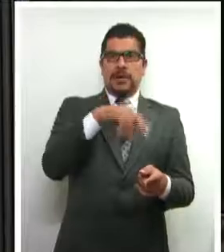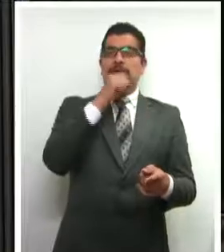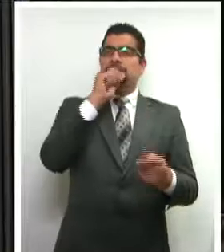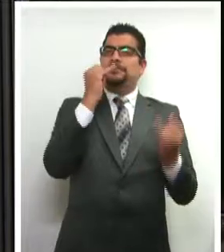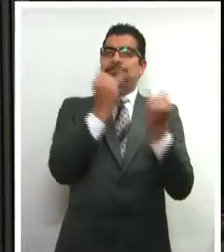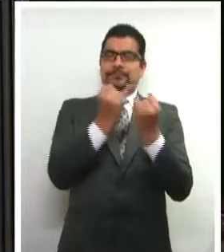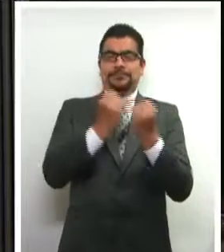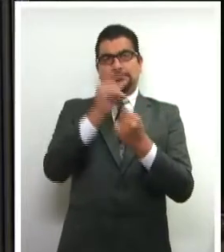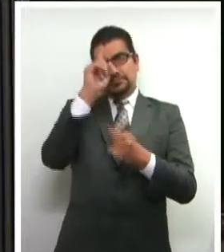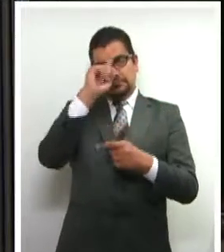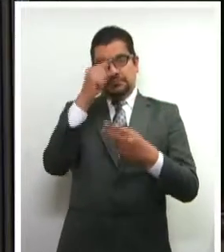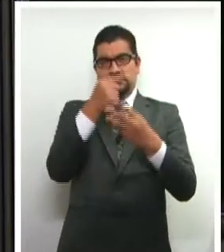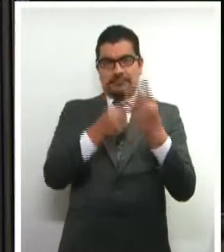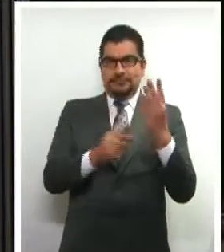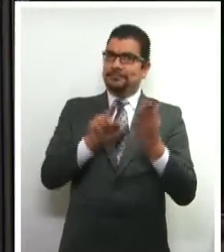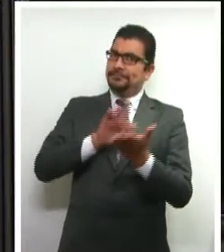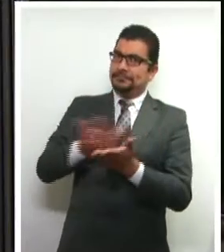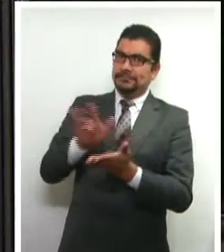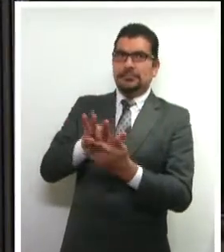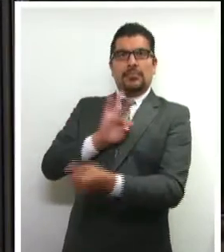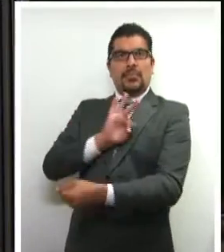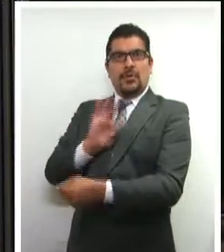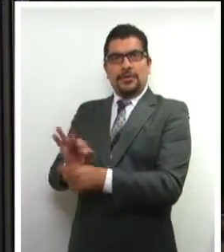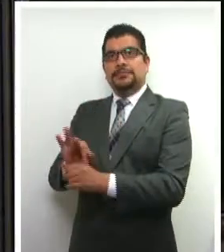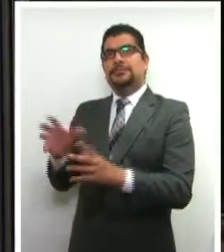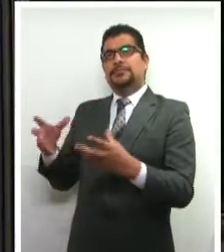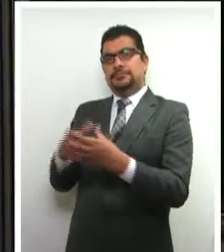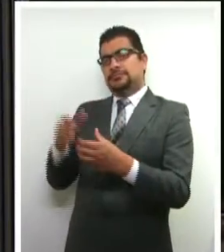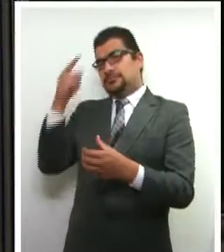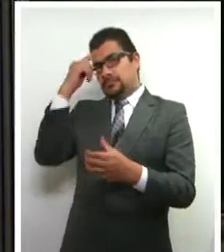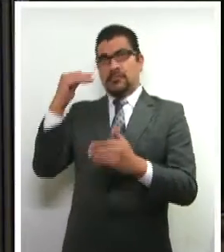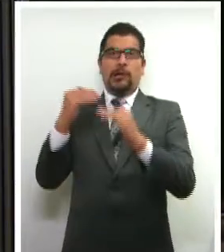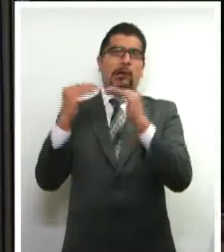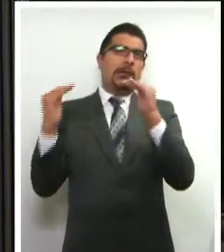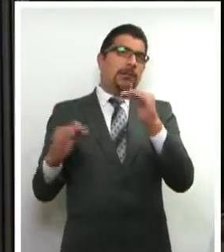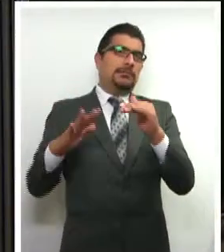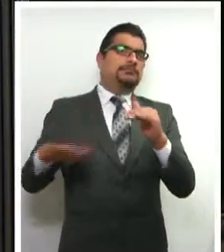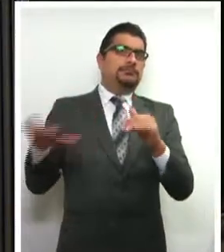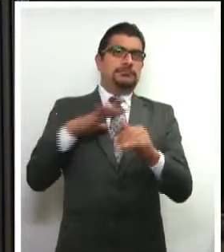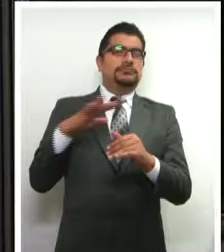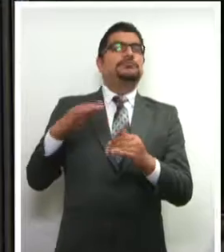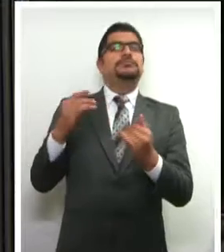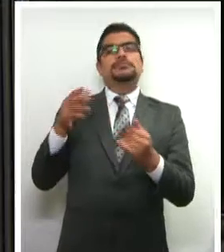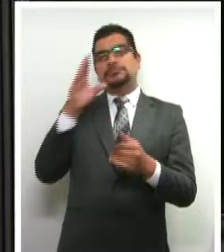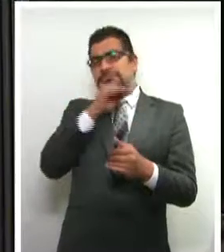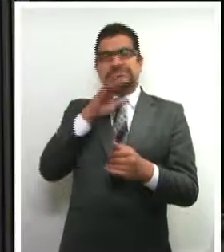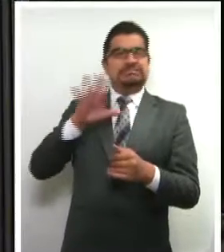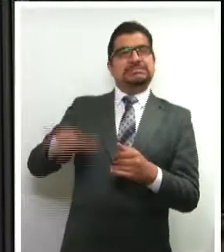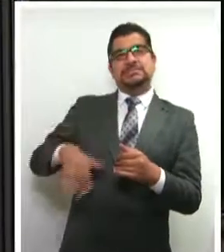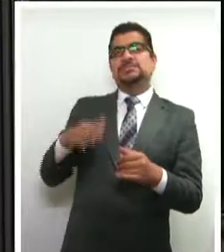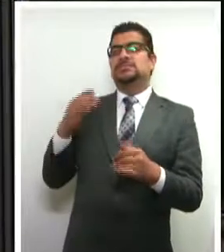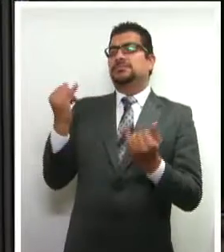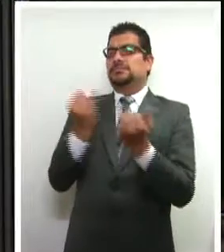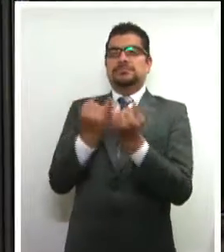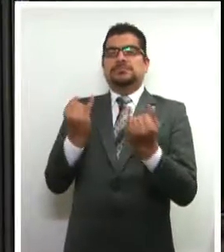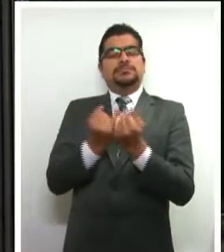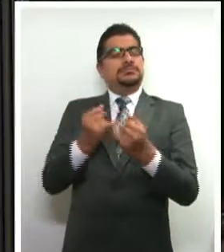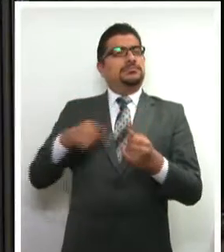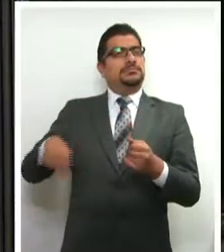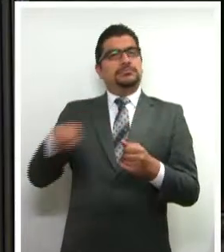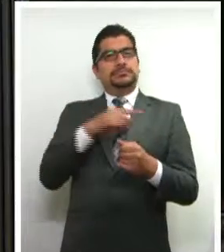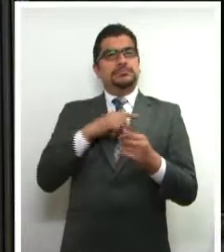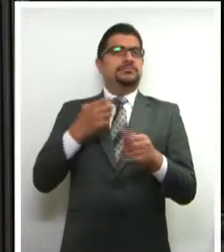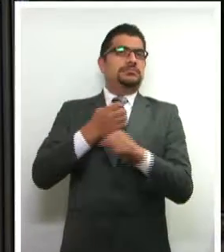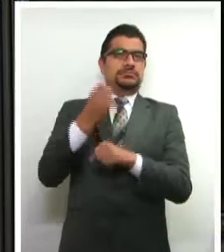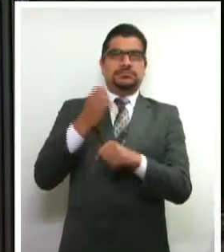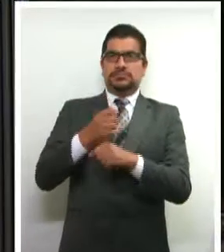y recomendaciones para combatir la discriminación, tales como recomienda a los estados